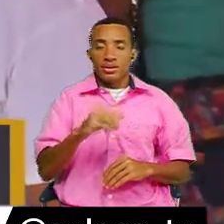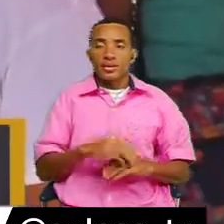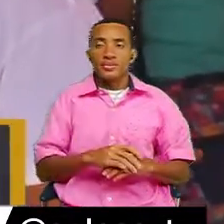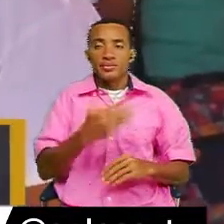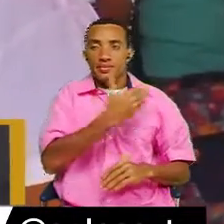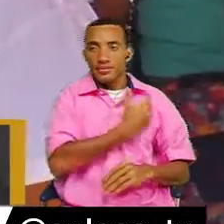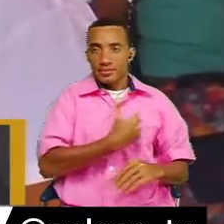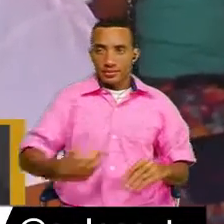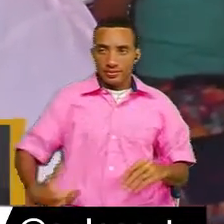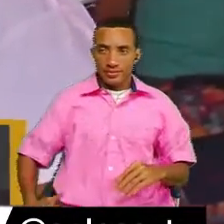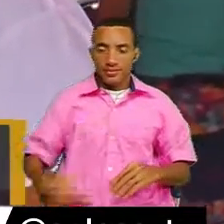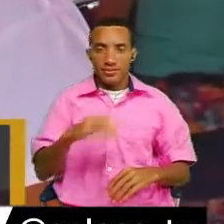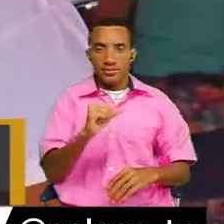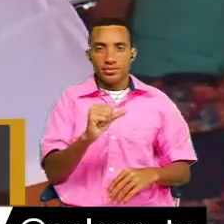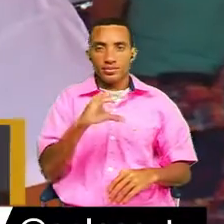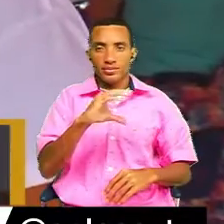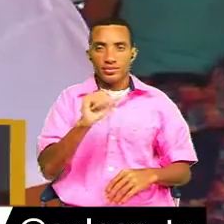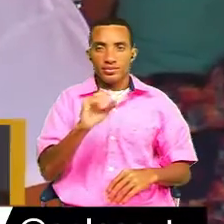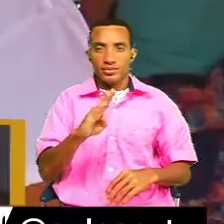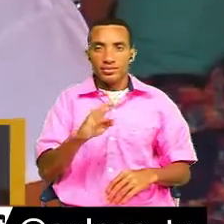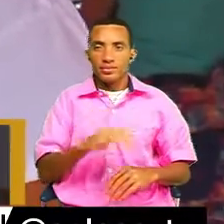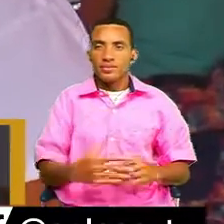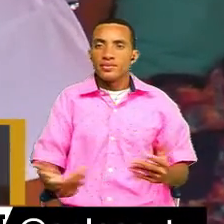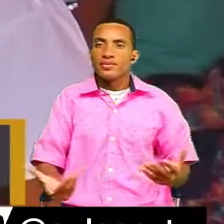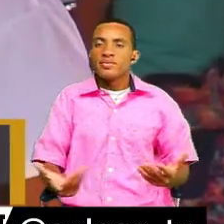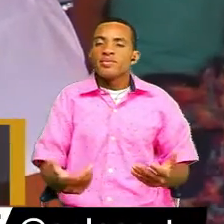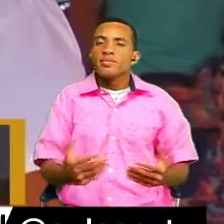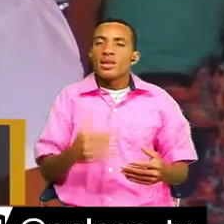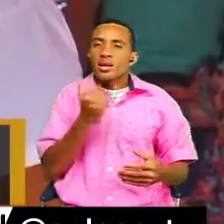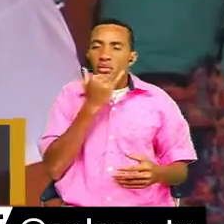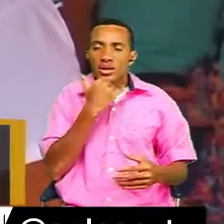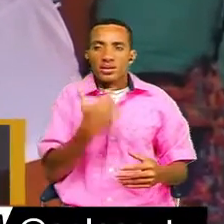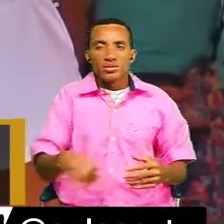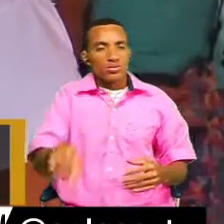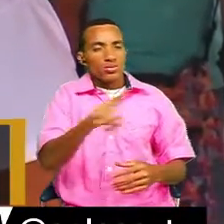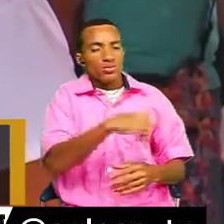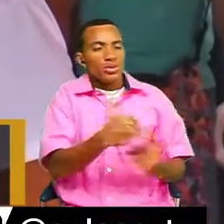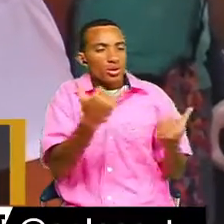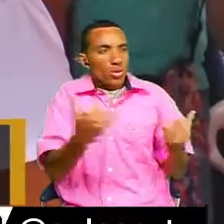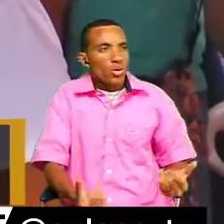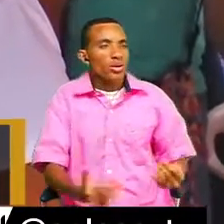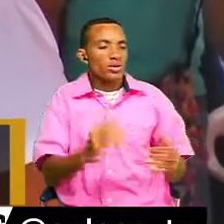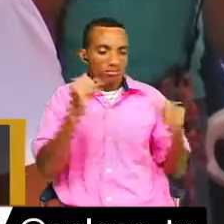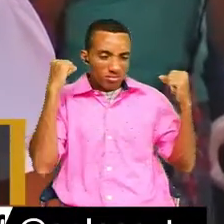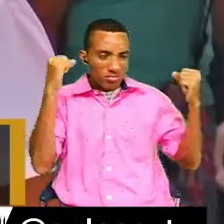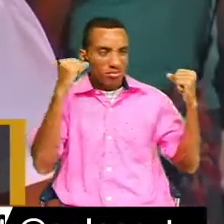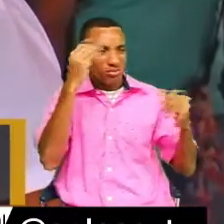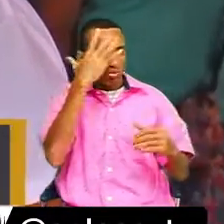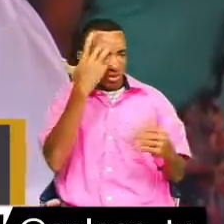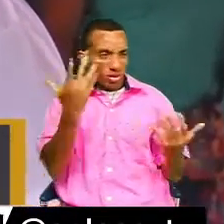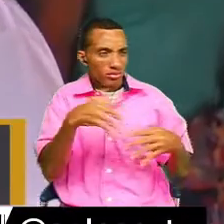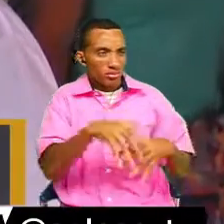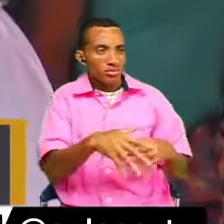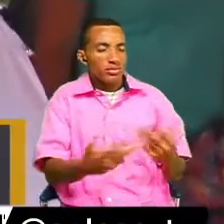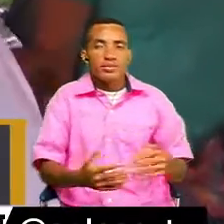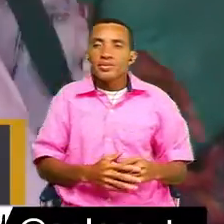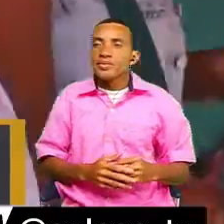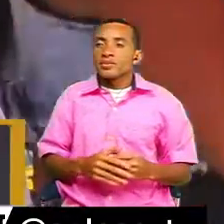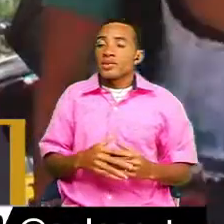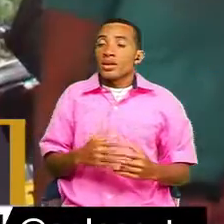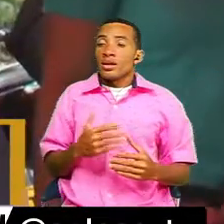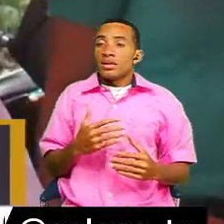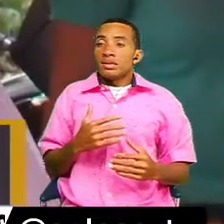Contémosle detalles a toda la comunidad de Barranca Bermeja, ¿qué es lo que está pasando? ¿Por qué ustedes se están pronunciando en esta tarde de aquí hoy en Barranca Bermeja? La verdad